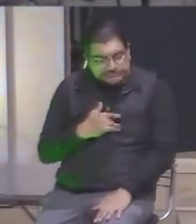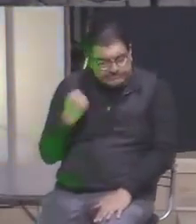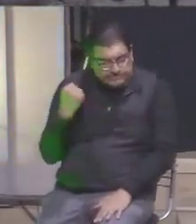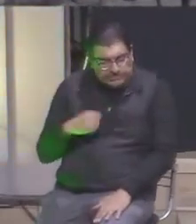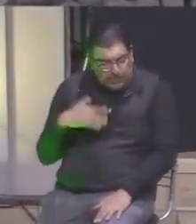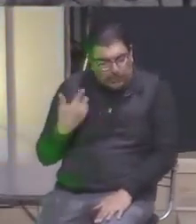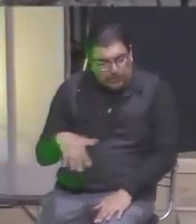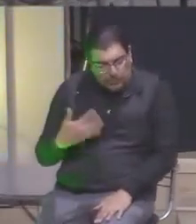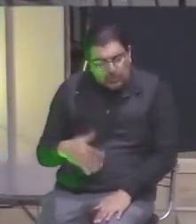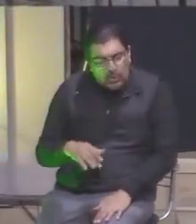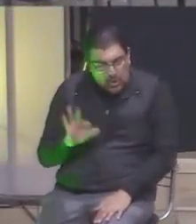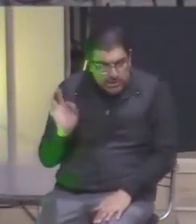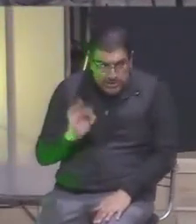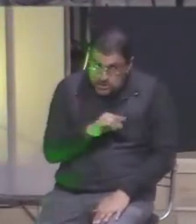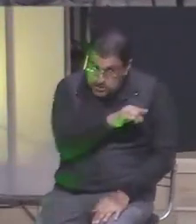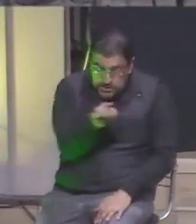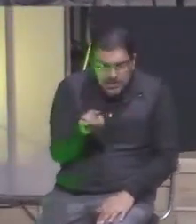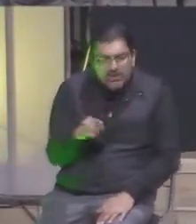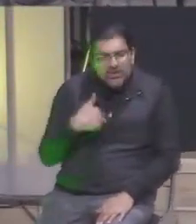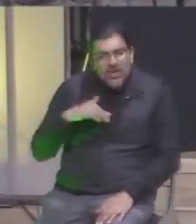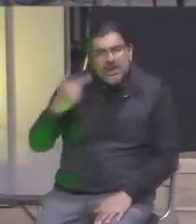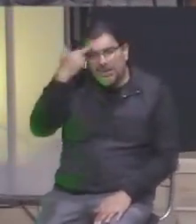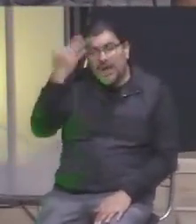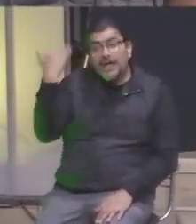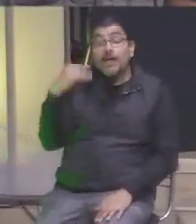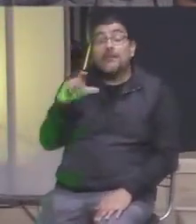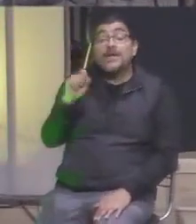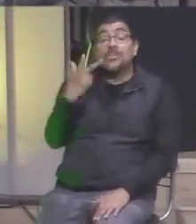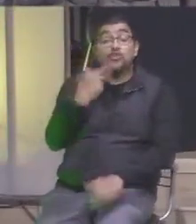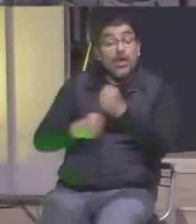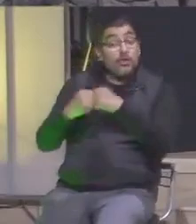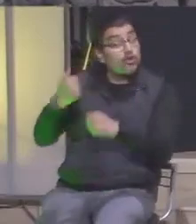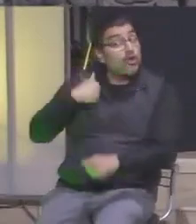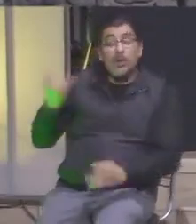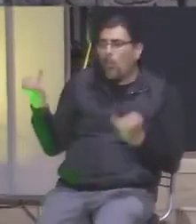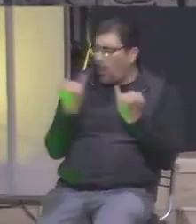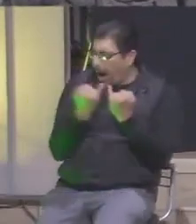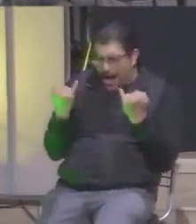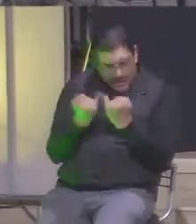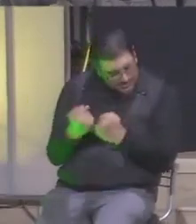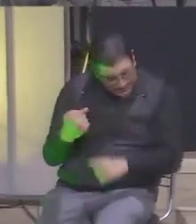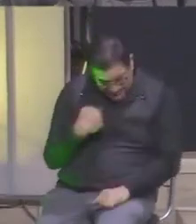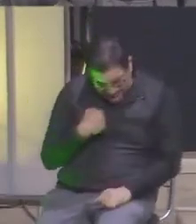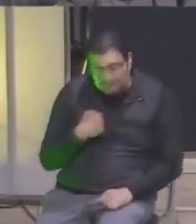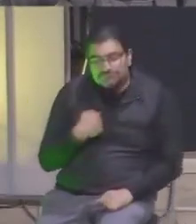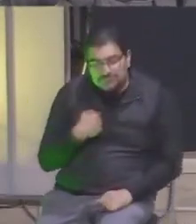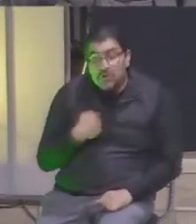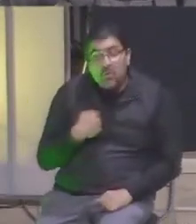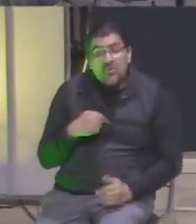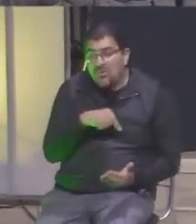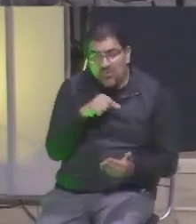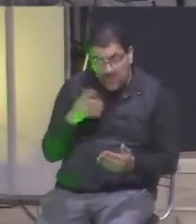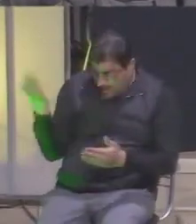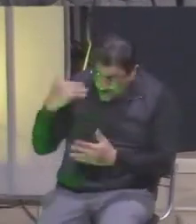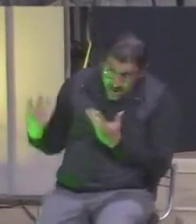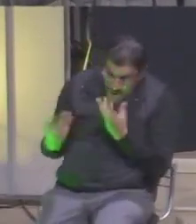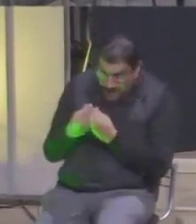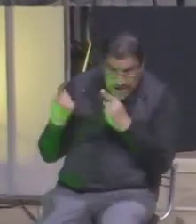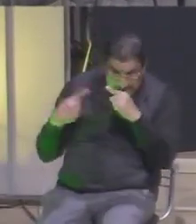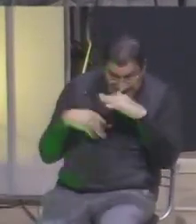y Yo me acuerdo que hace hace 28 años yo llegué a un lugar una vez